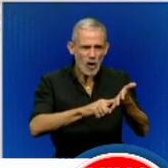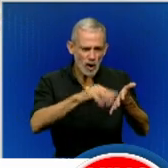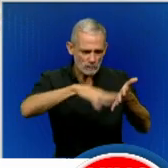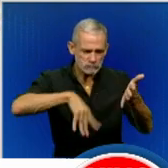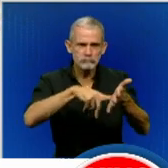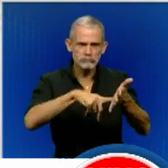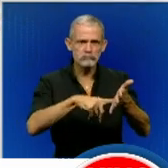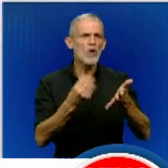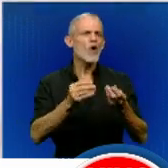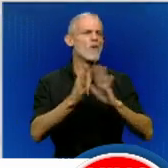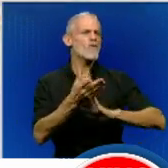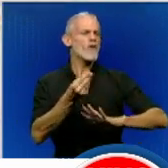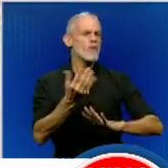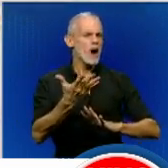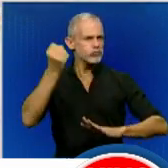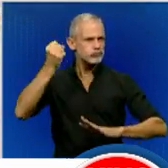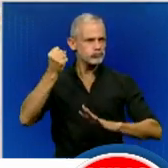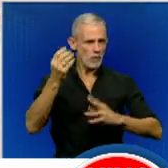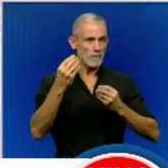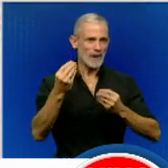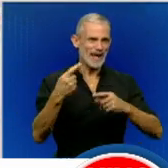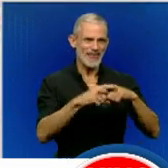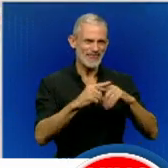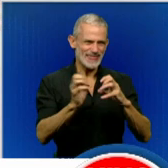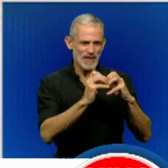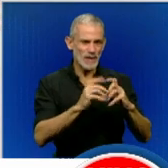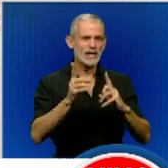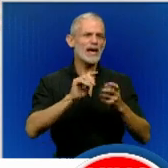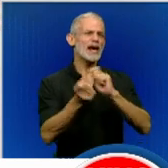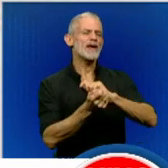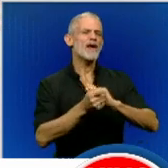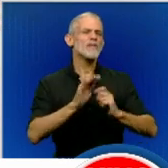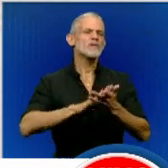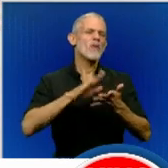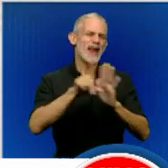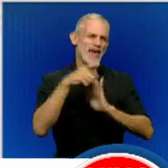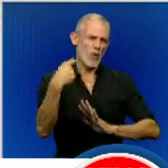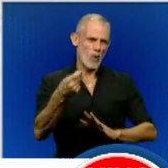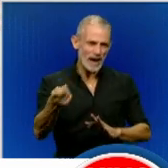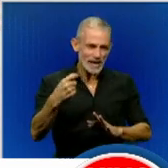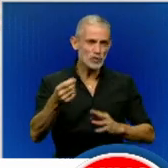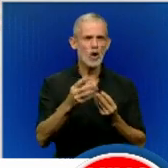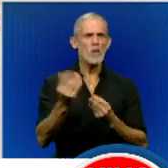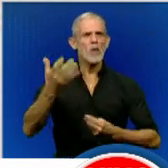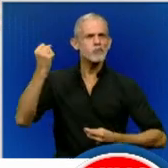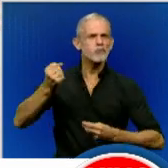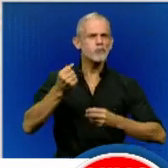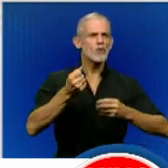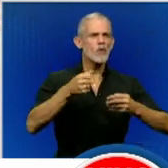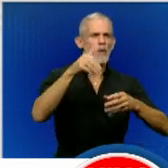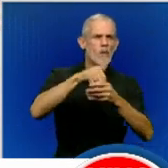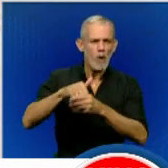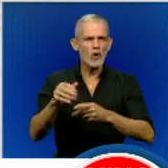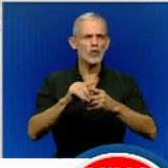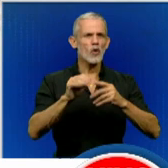era como se habían conseguido para lo que se va a ti en ese momento que la reforma jubilatoria como se habían conseguido los votos y el quórum para poder